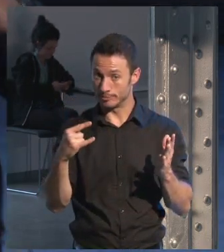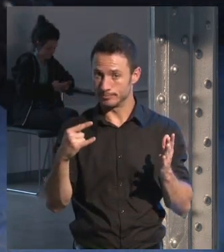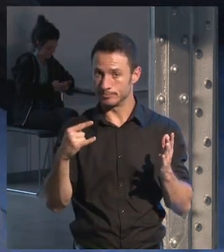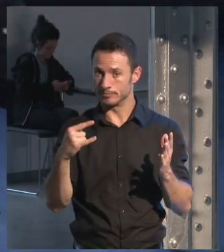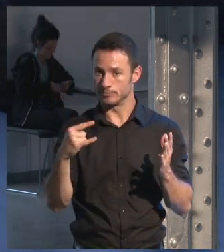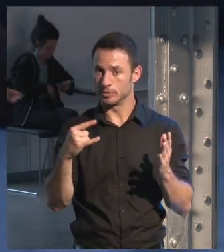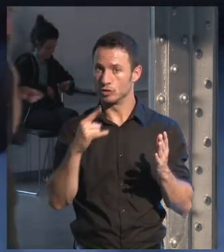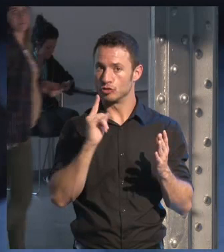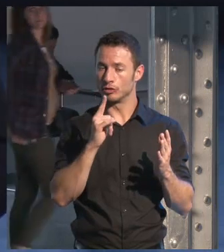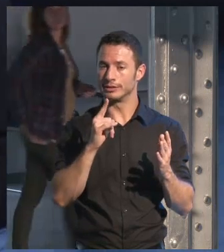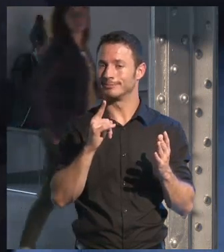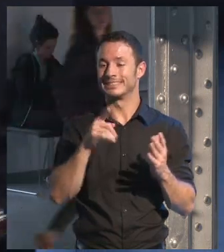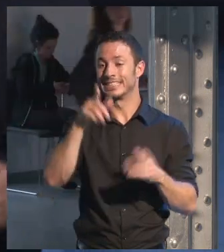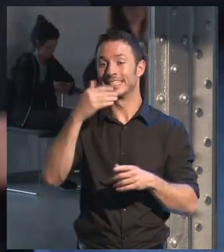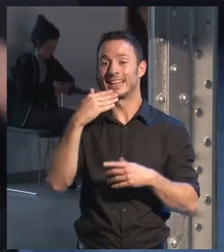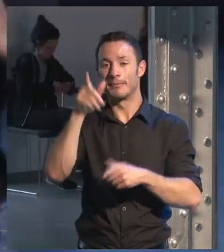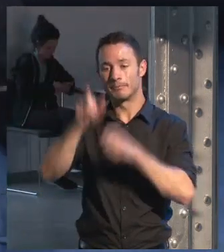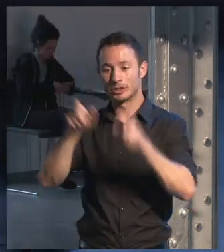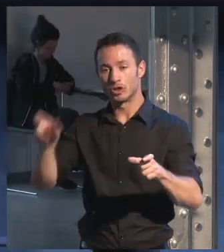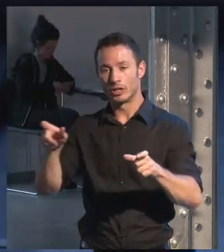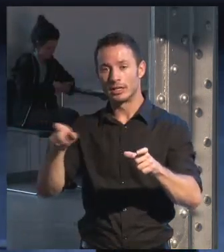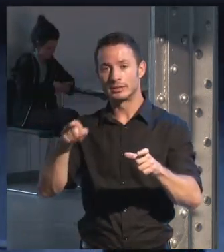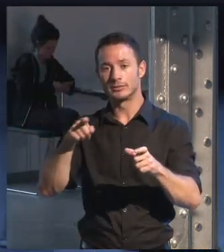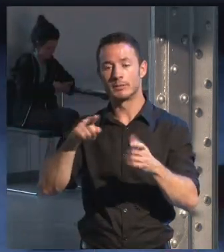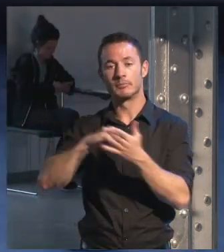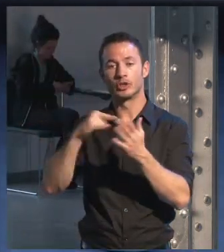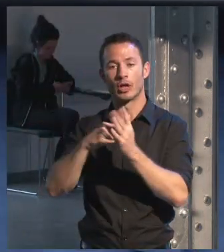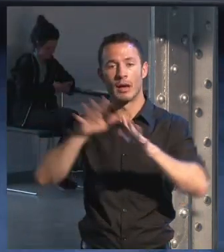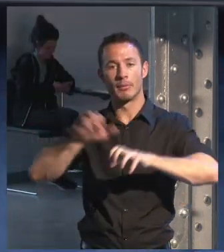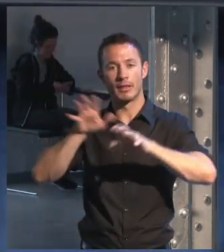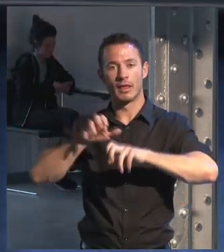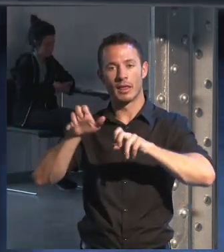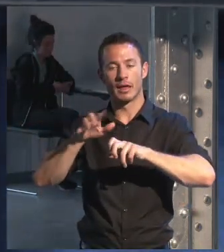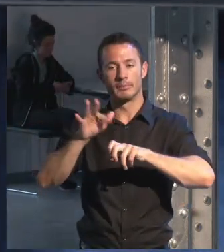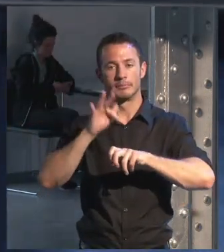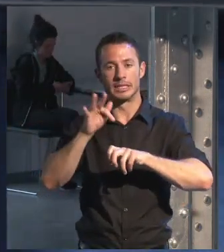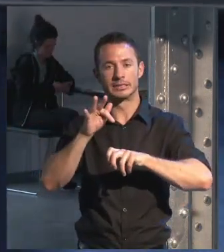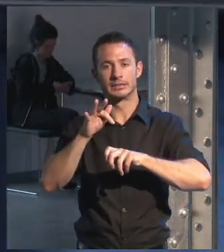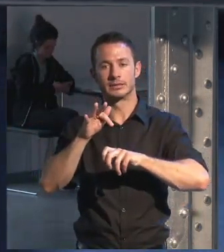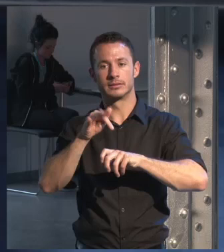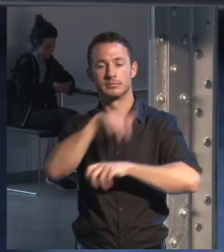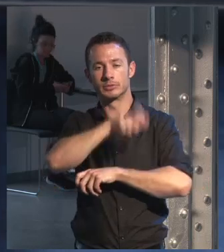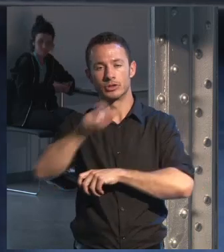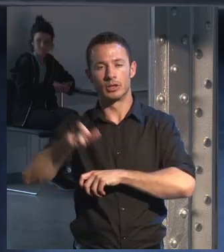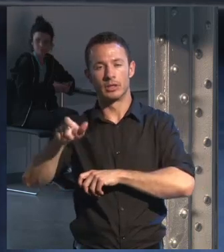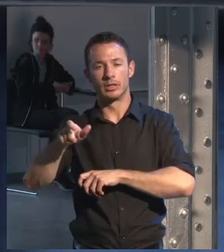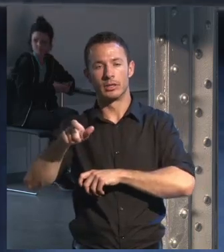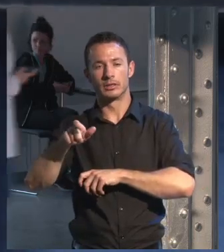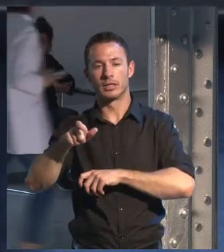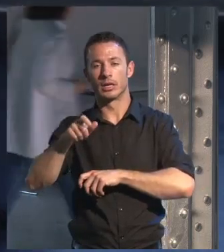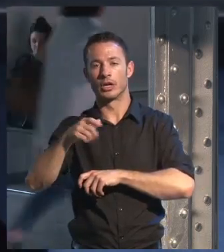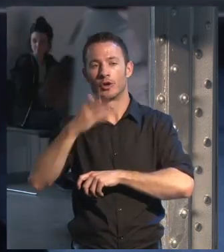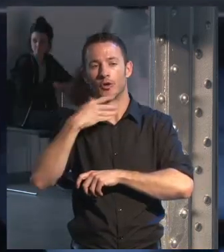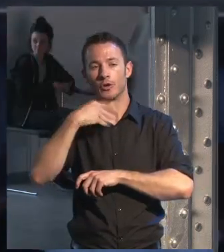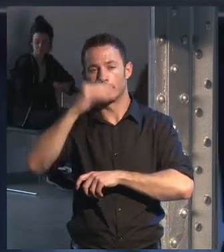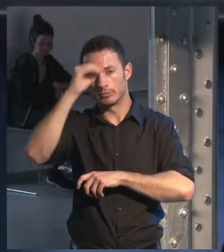está hecho de la mano de gente que ha utilizado una metodología de aprendizaje, está hecho de la mano de gente que sabe los